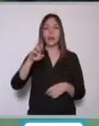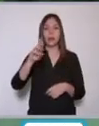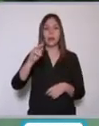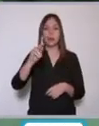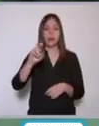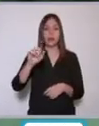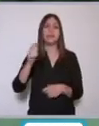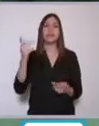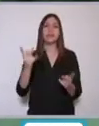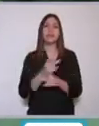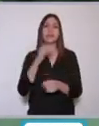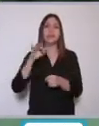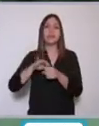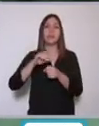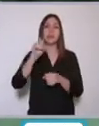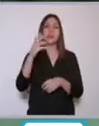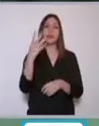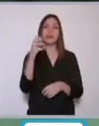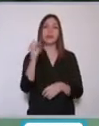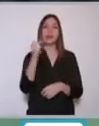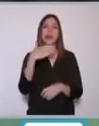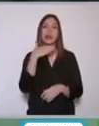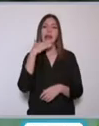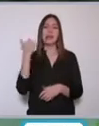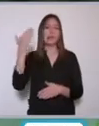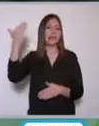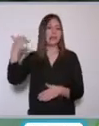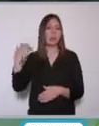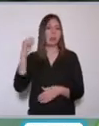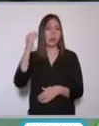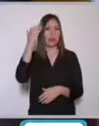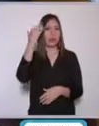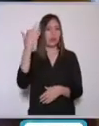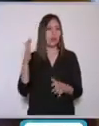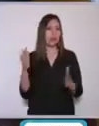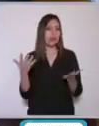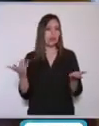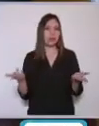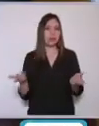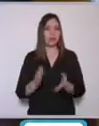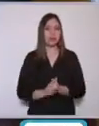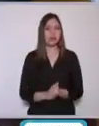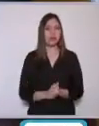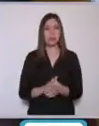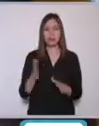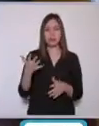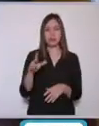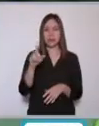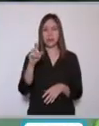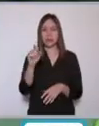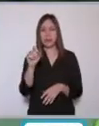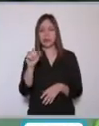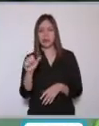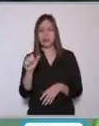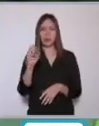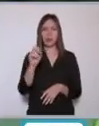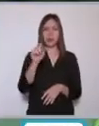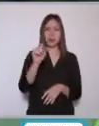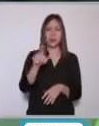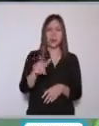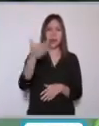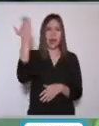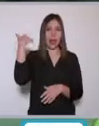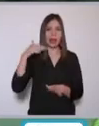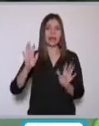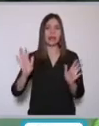del 24 de septiembre en Alemania? Muy reciente. Muy reciente, ¿no? muy Sí. reciente. Por ahí del 26, 27 platicamos sobre esta